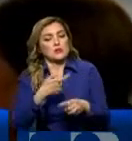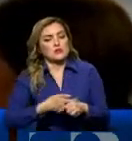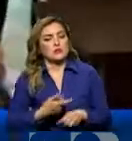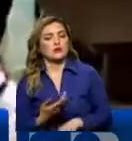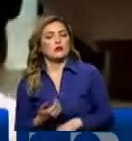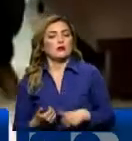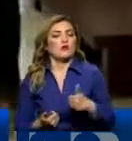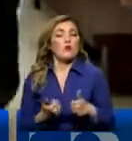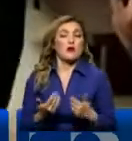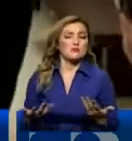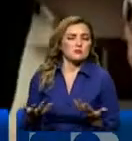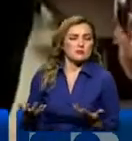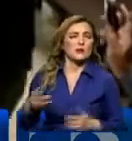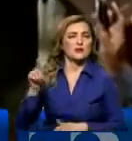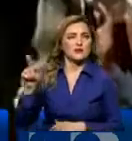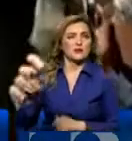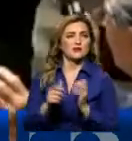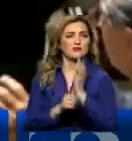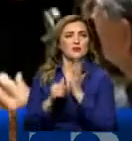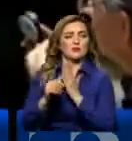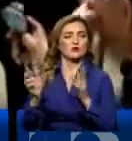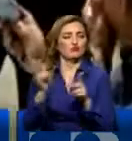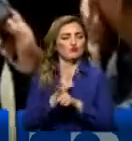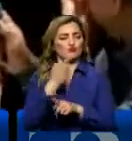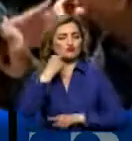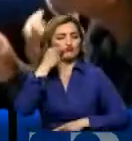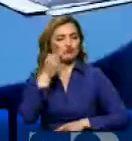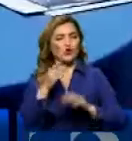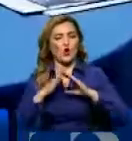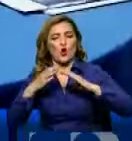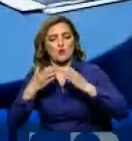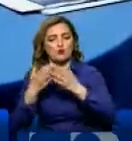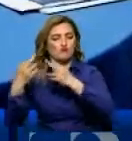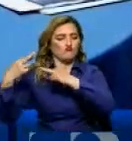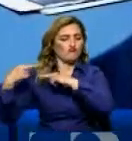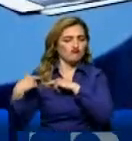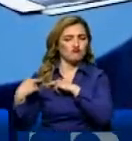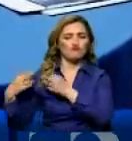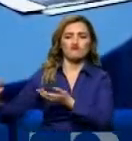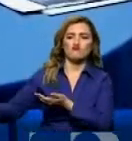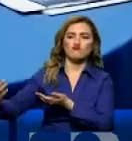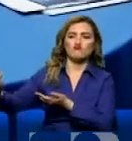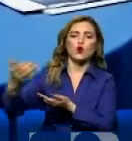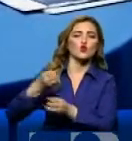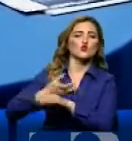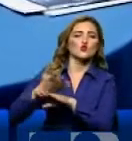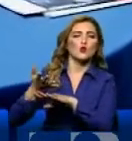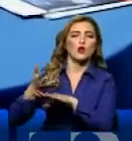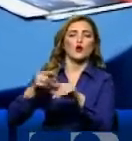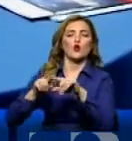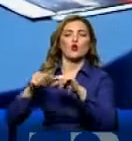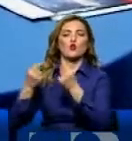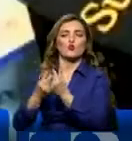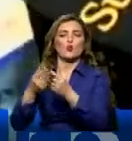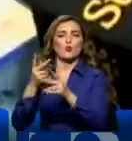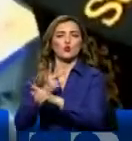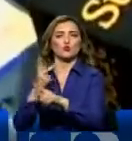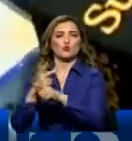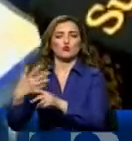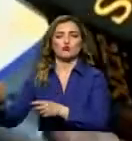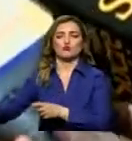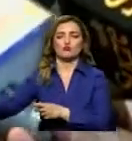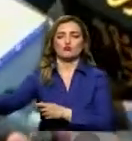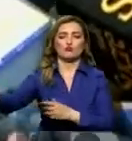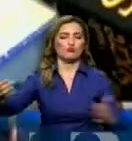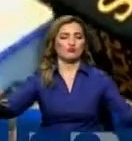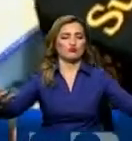para eso, dijo el ministro de la Producción, Iván Ontaneda, una comisión se encargará de recoger las sugerencias de los sectores productivos. Desde el día de